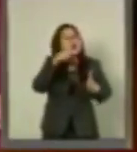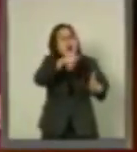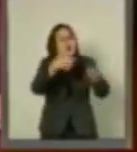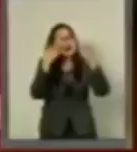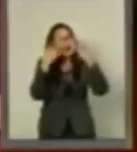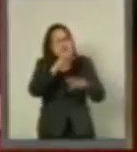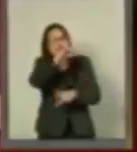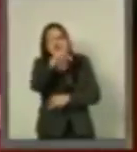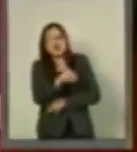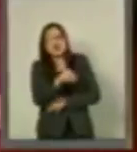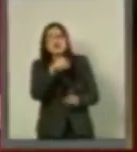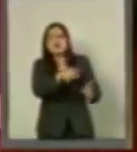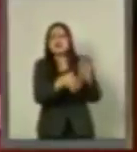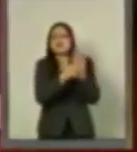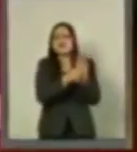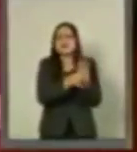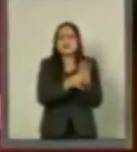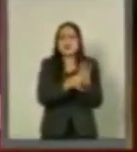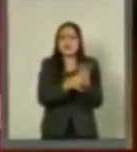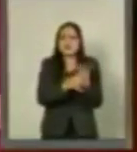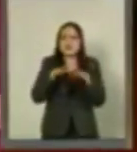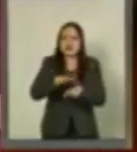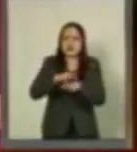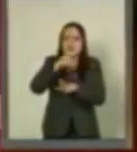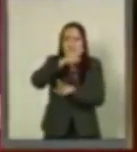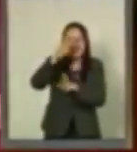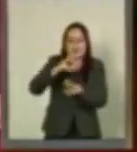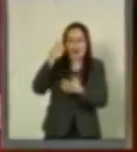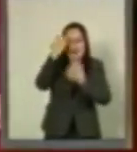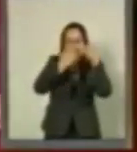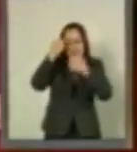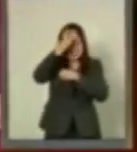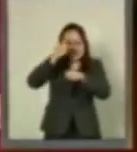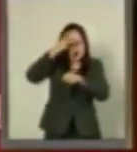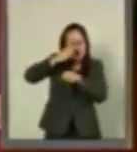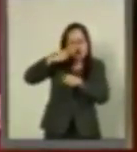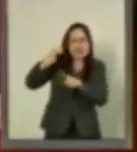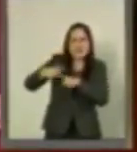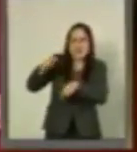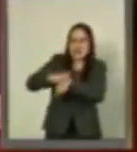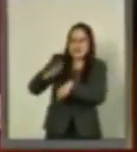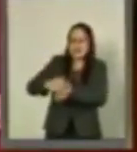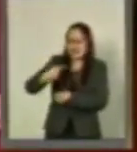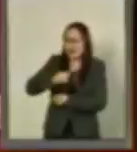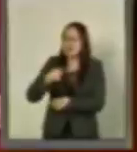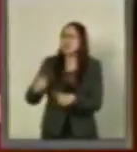dijo que el examen de control de confianza que a él interesaba era el de malobra.